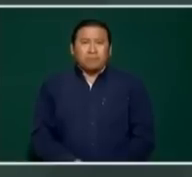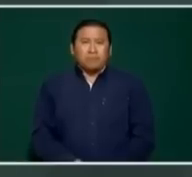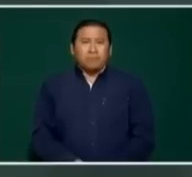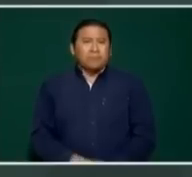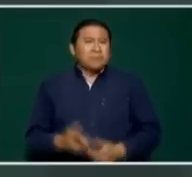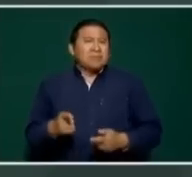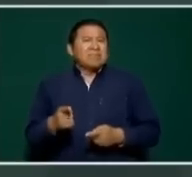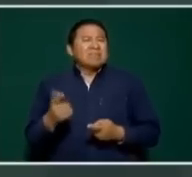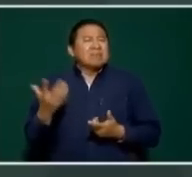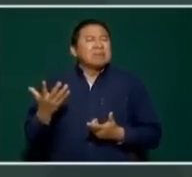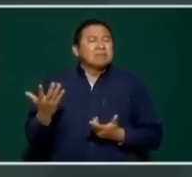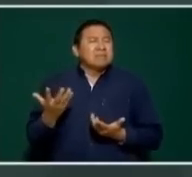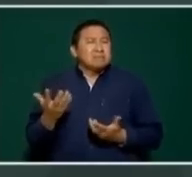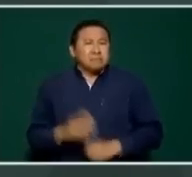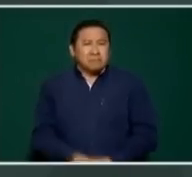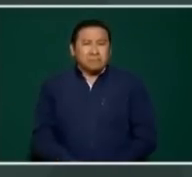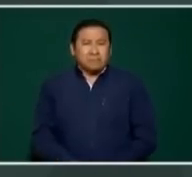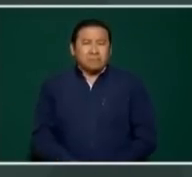¿Qué hicimos?